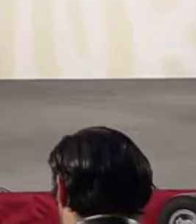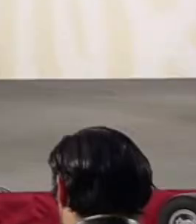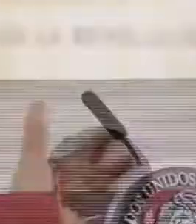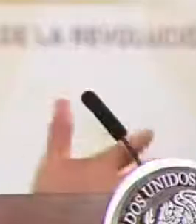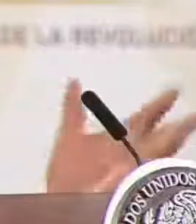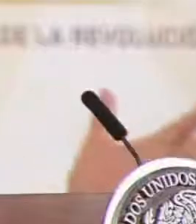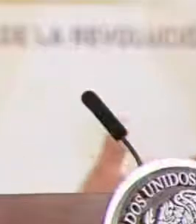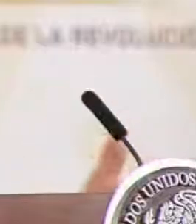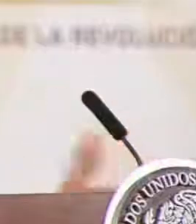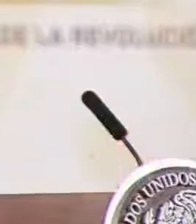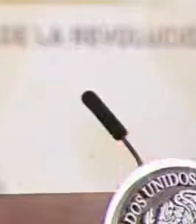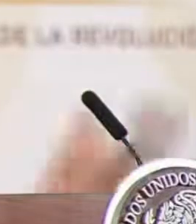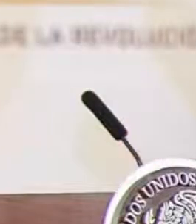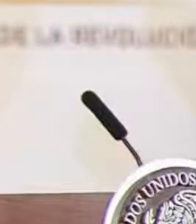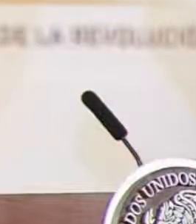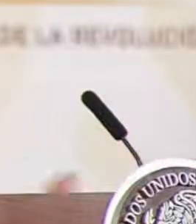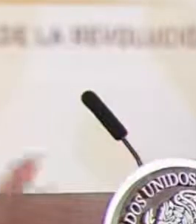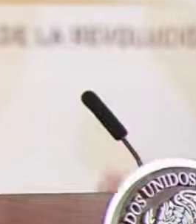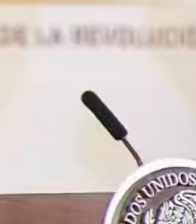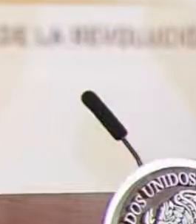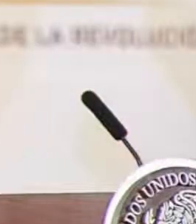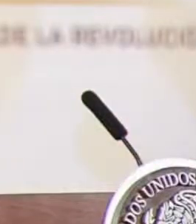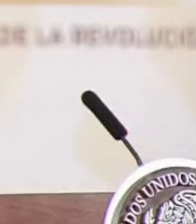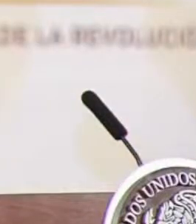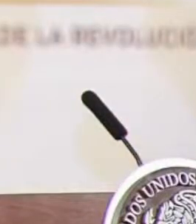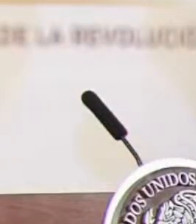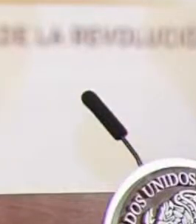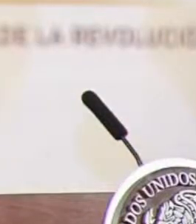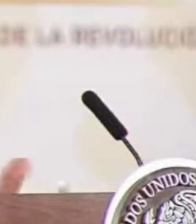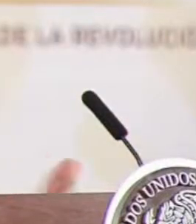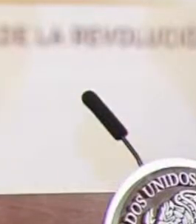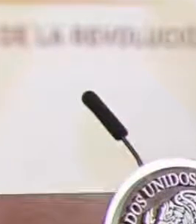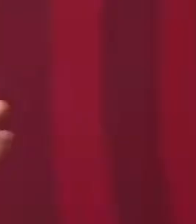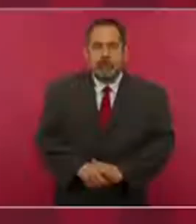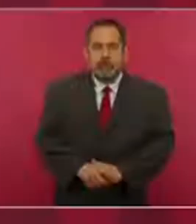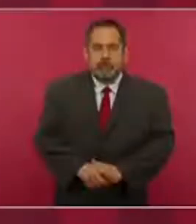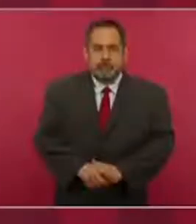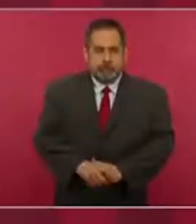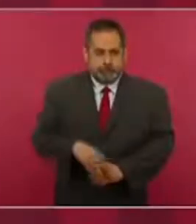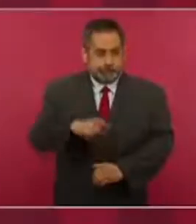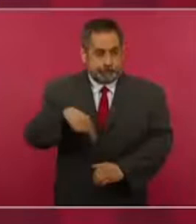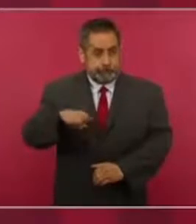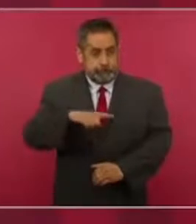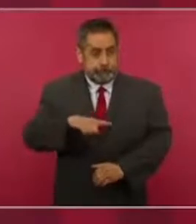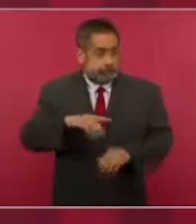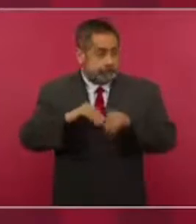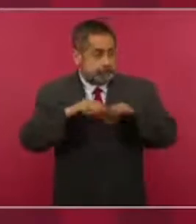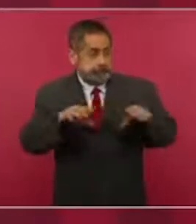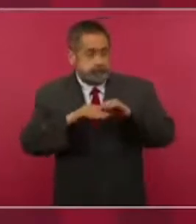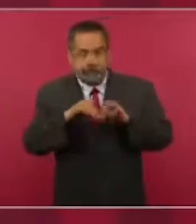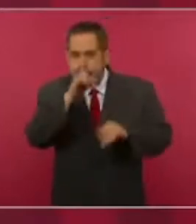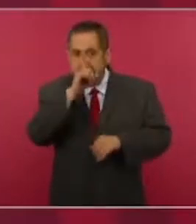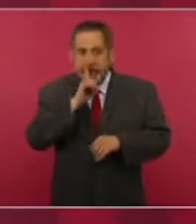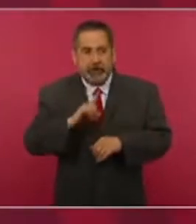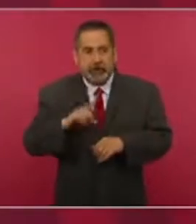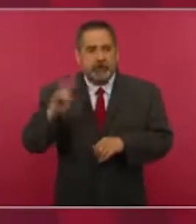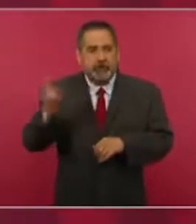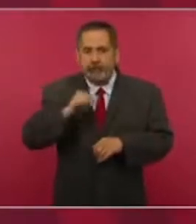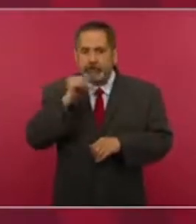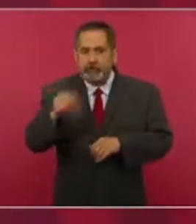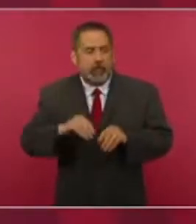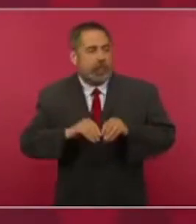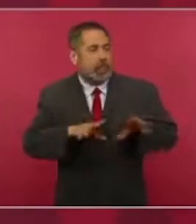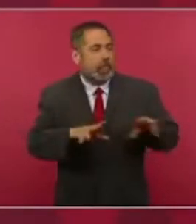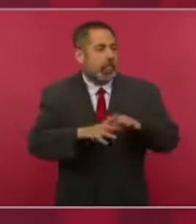dando a conocer una versión que no corresponde a lo que sucedió.